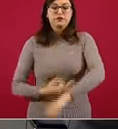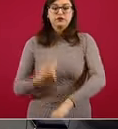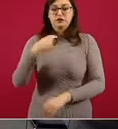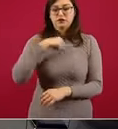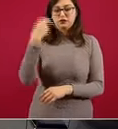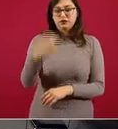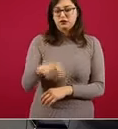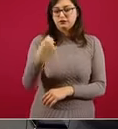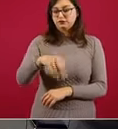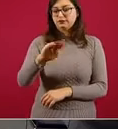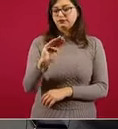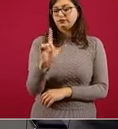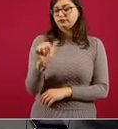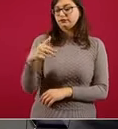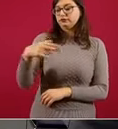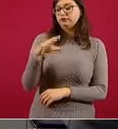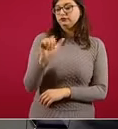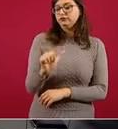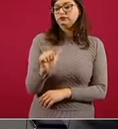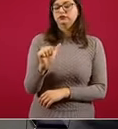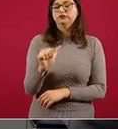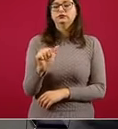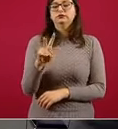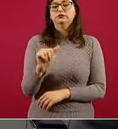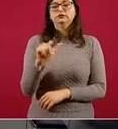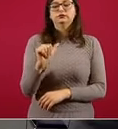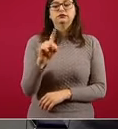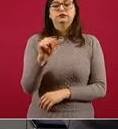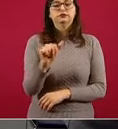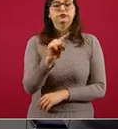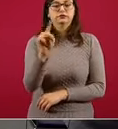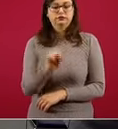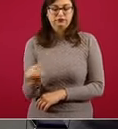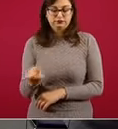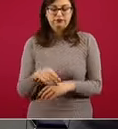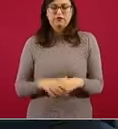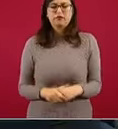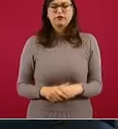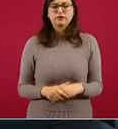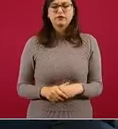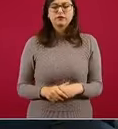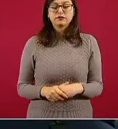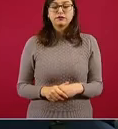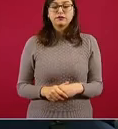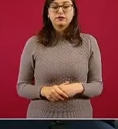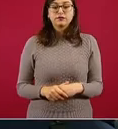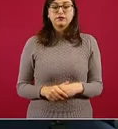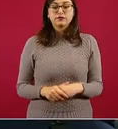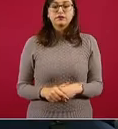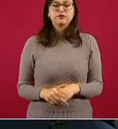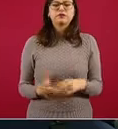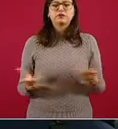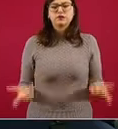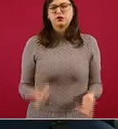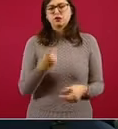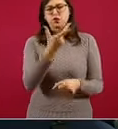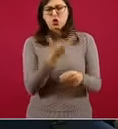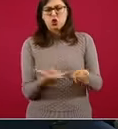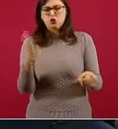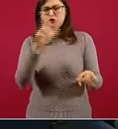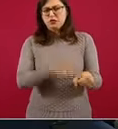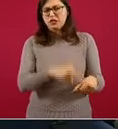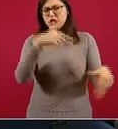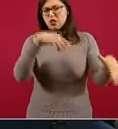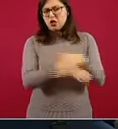Valadez, reportera de Grupo Milenio. Cuando habla de que hay un 2% más de saturación hospitalaria, estamos